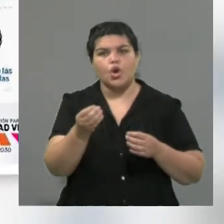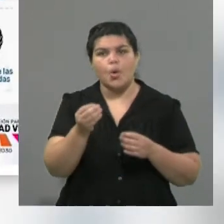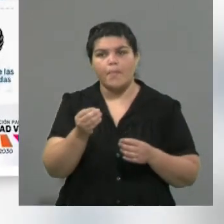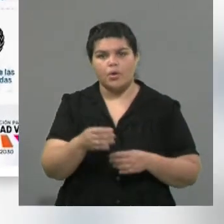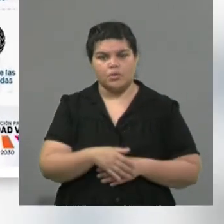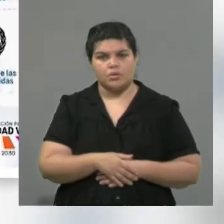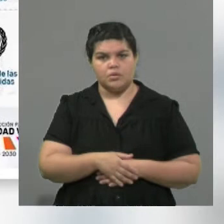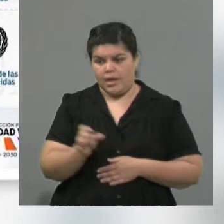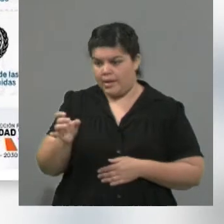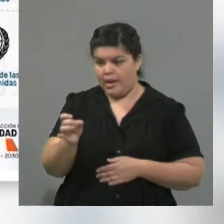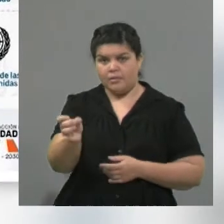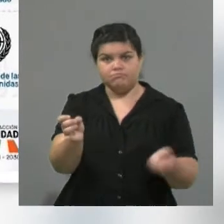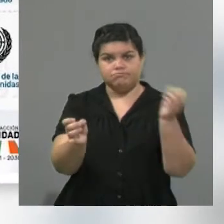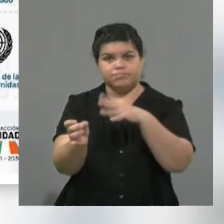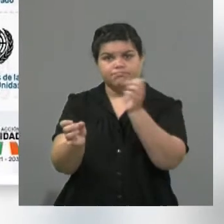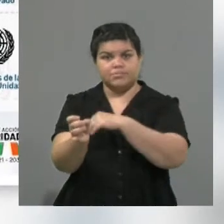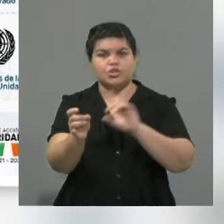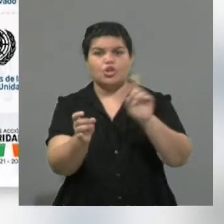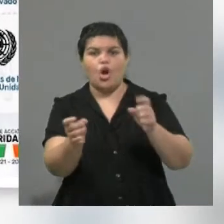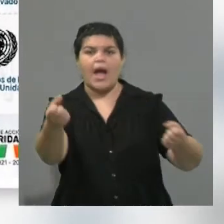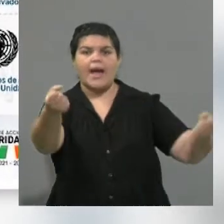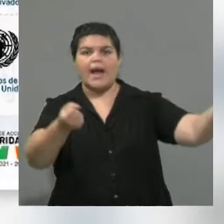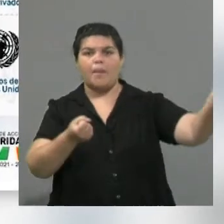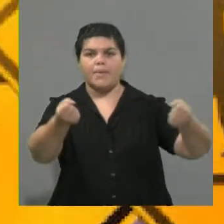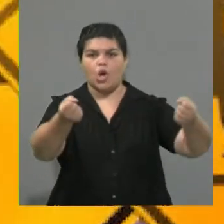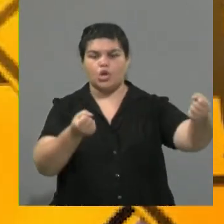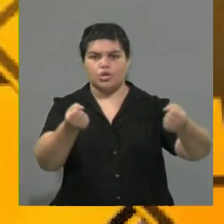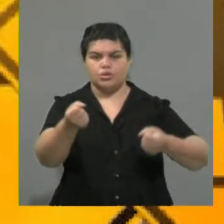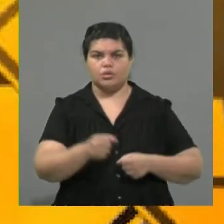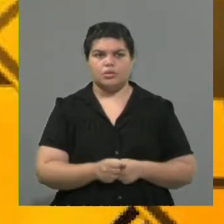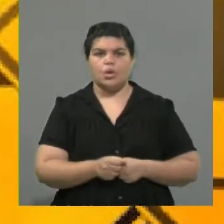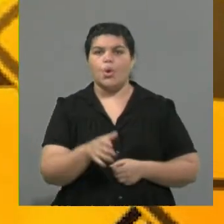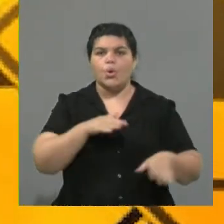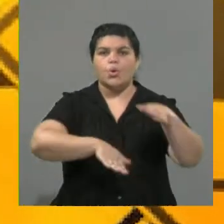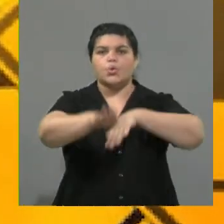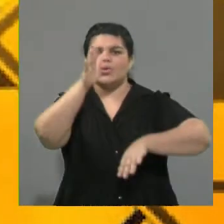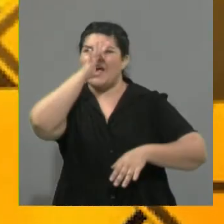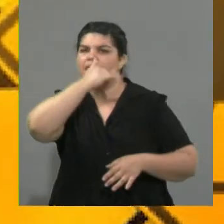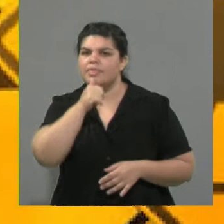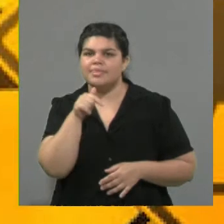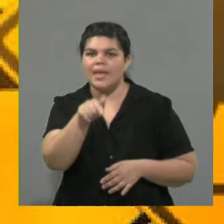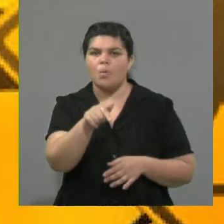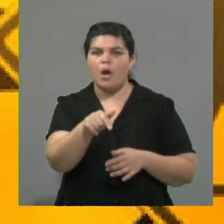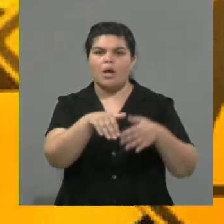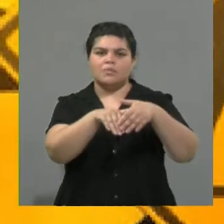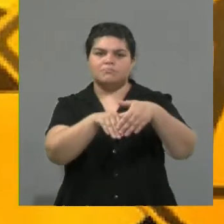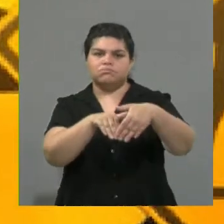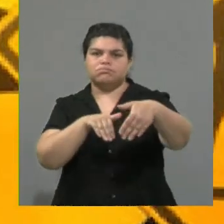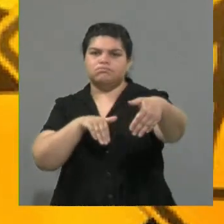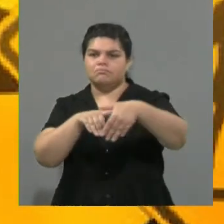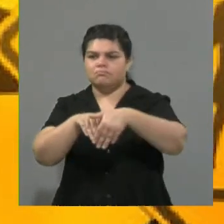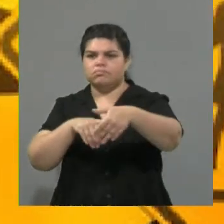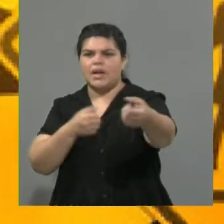camiones que colapsan las rutas, que llenan rutas viejas, anticuadas. Tenemos